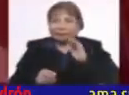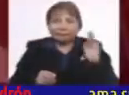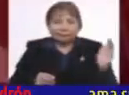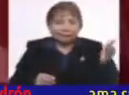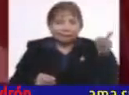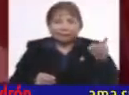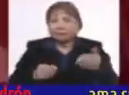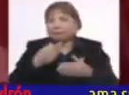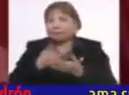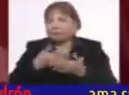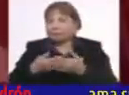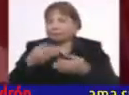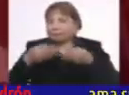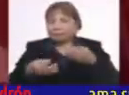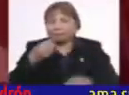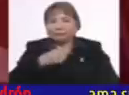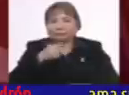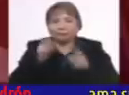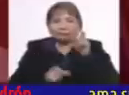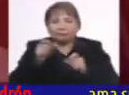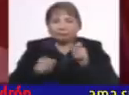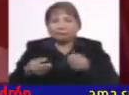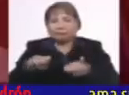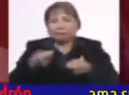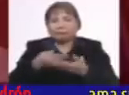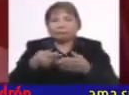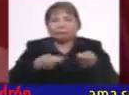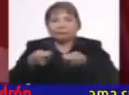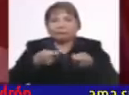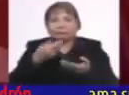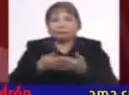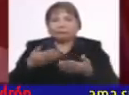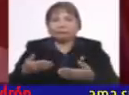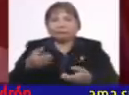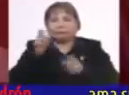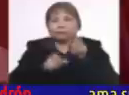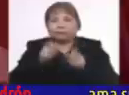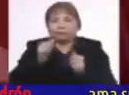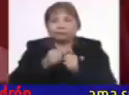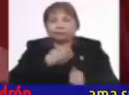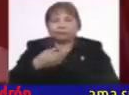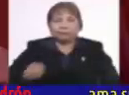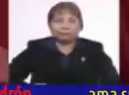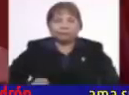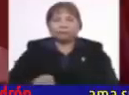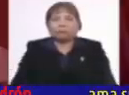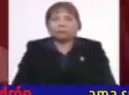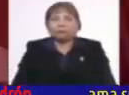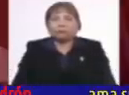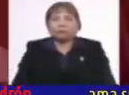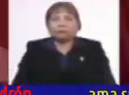otro lado debe ir la gestión pública el manejo de la cosa pública el manejo del estado